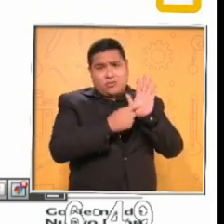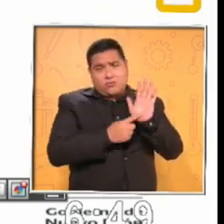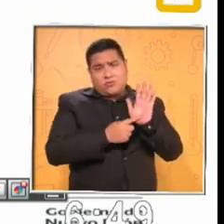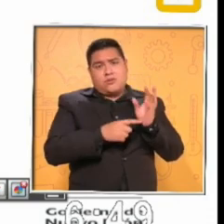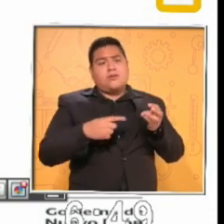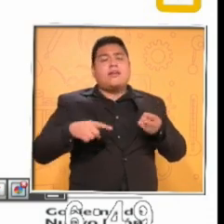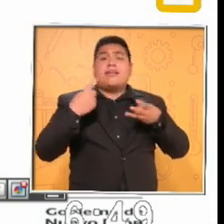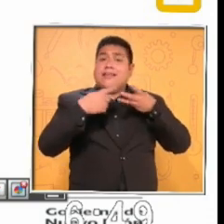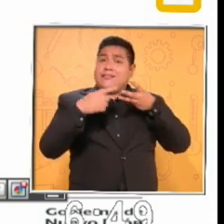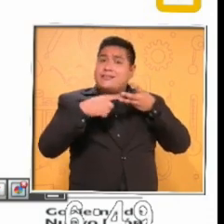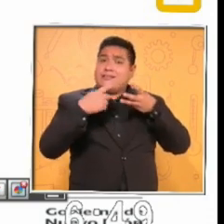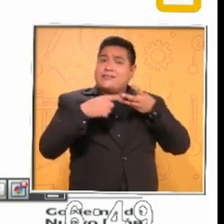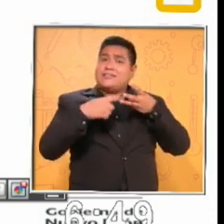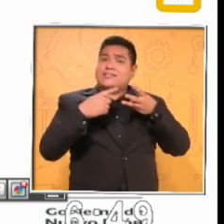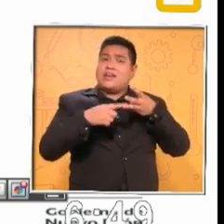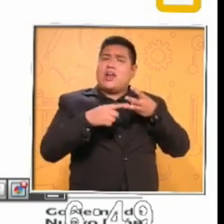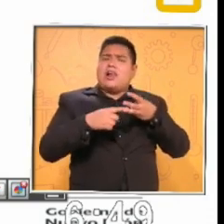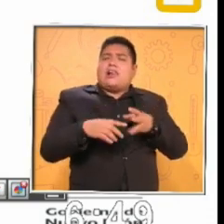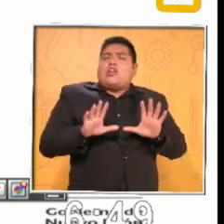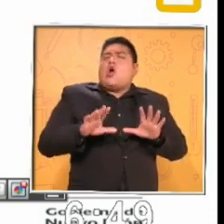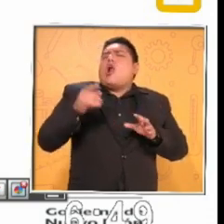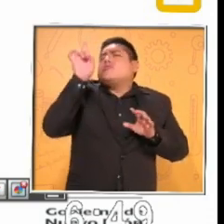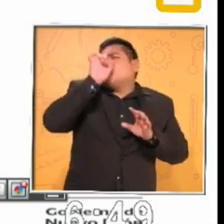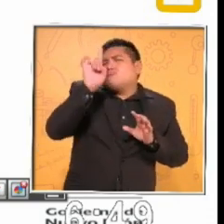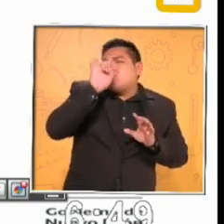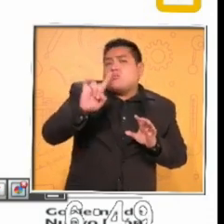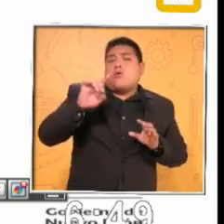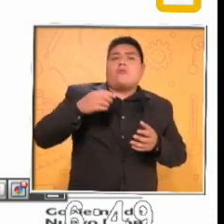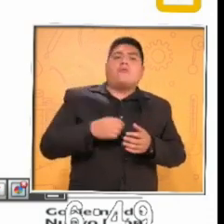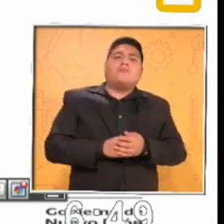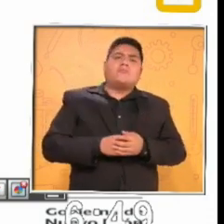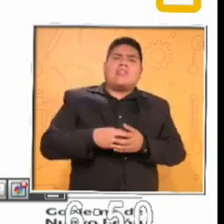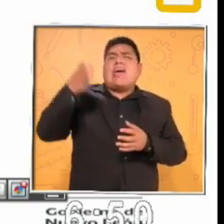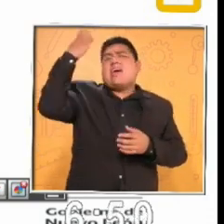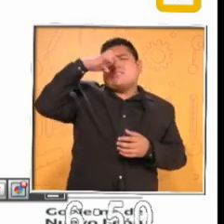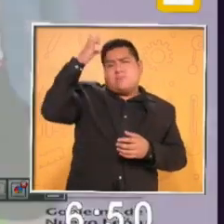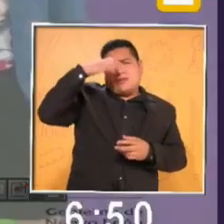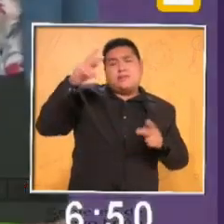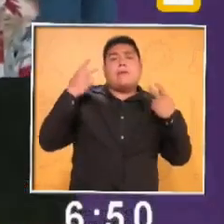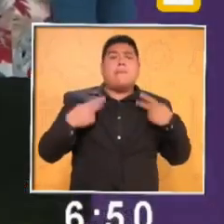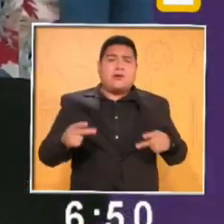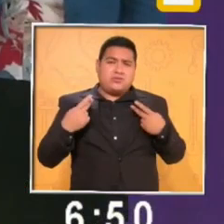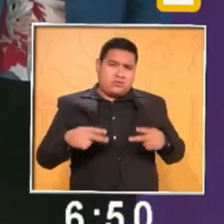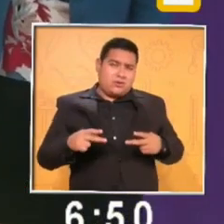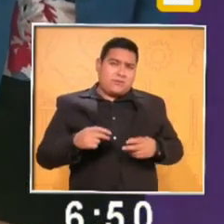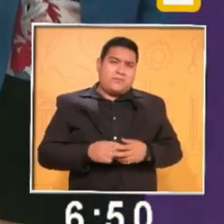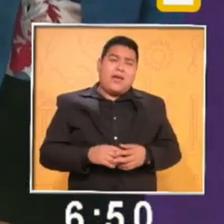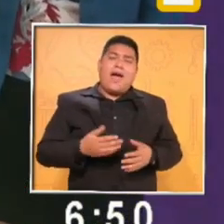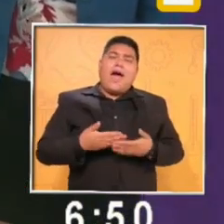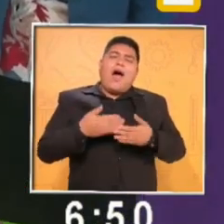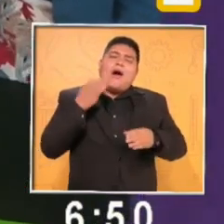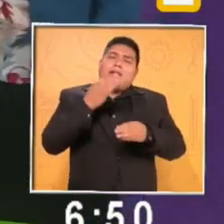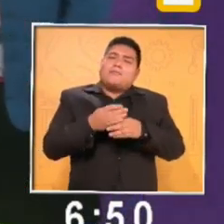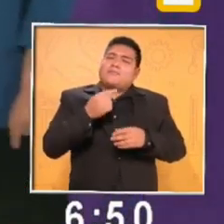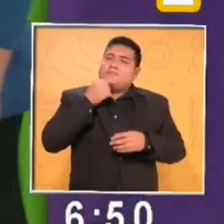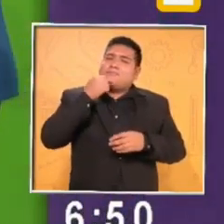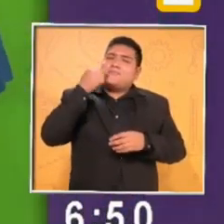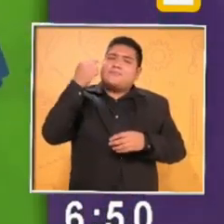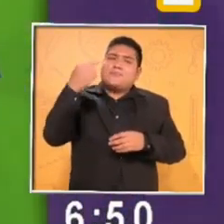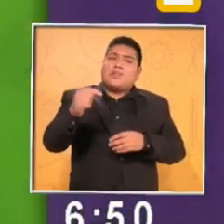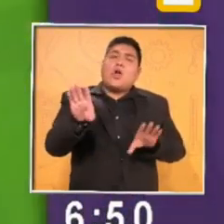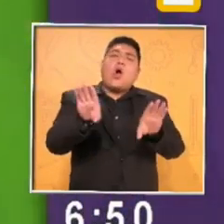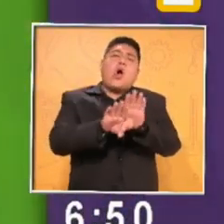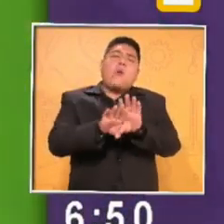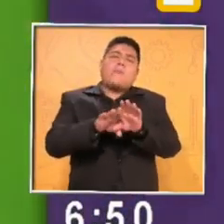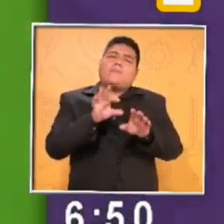un argumento de experiencia personal. No se preocupen, ahorita voy a comentarles cómo podemos hacer